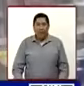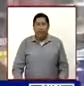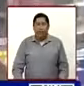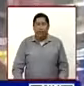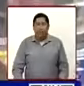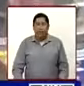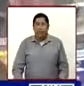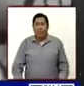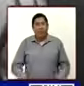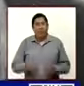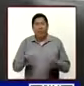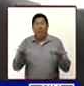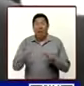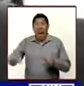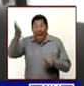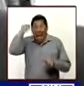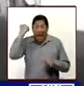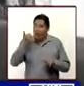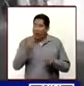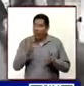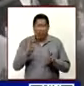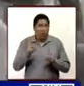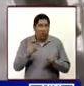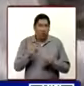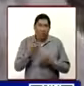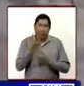Ya no es como antes.